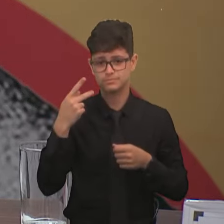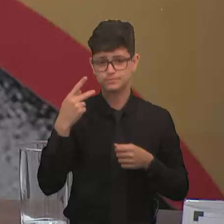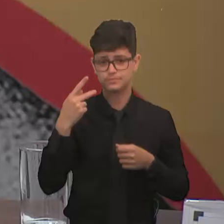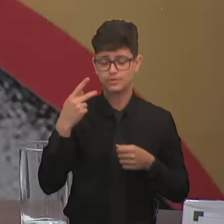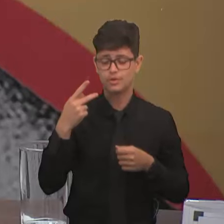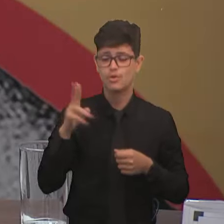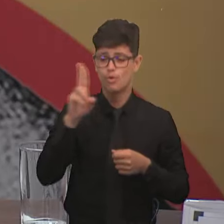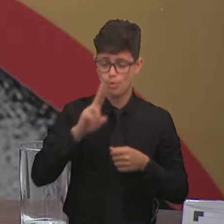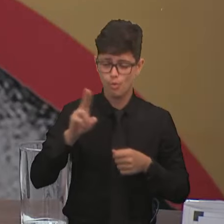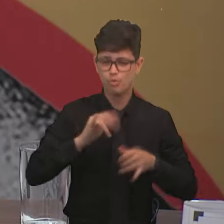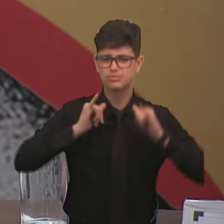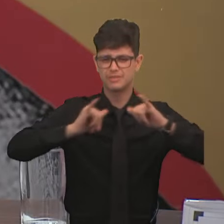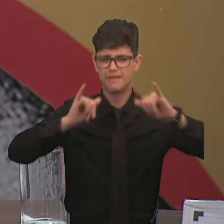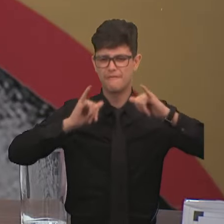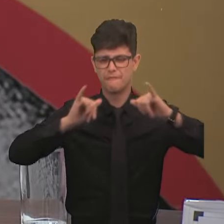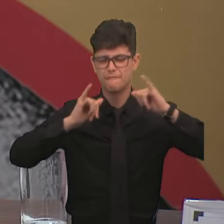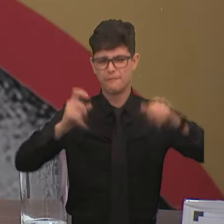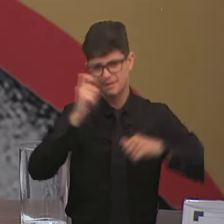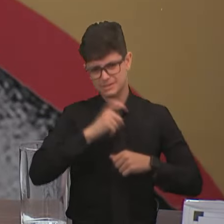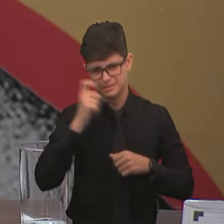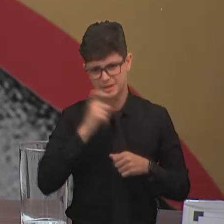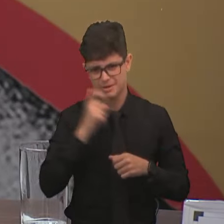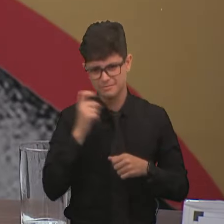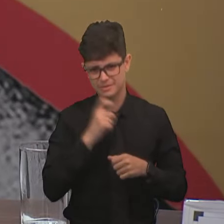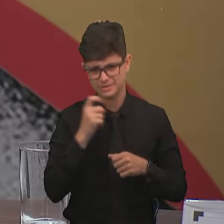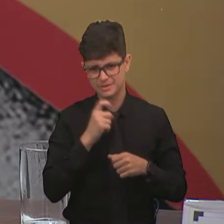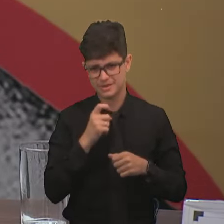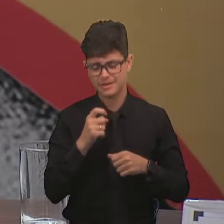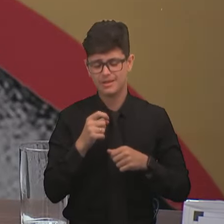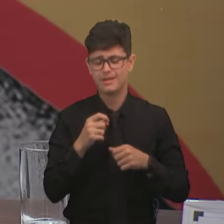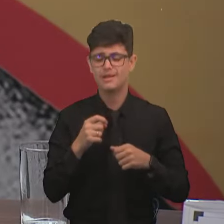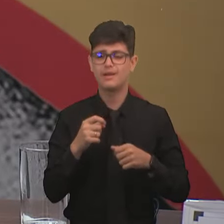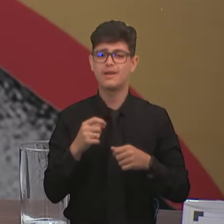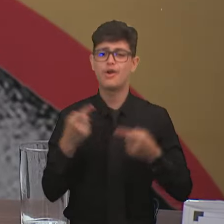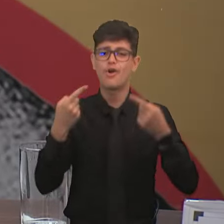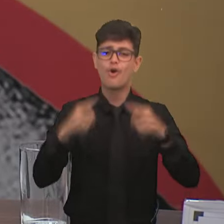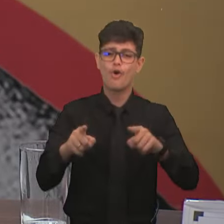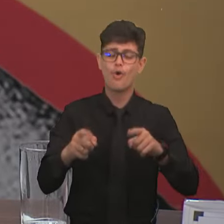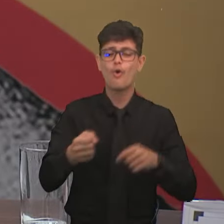de desinformación creado por IA generativa para asediar